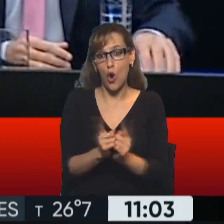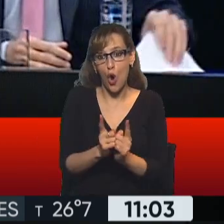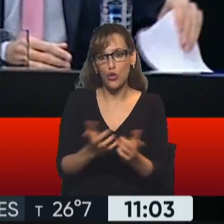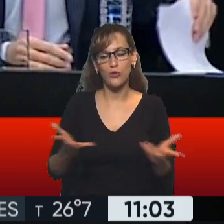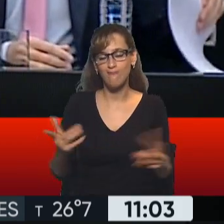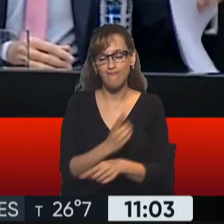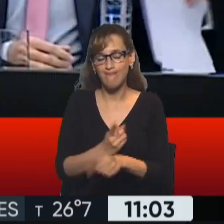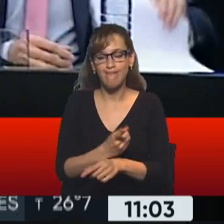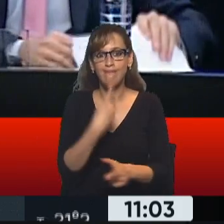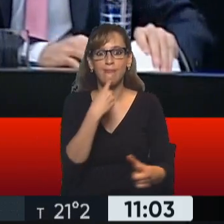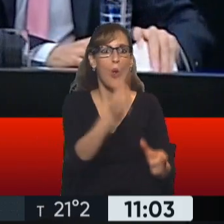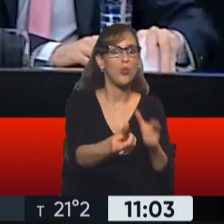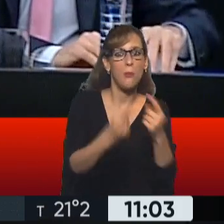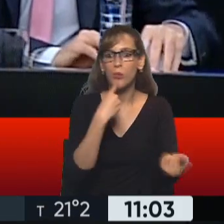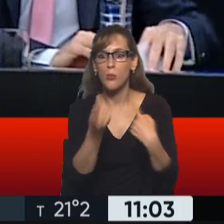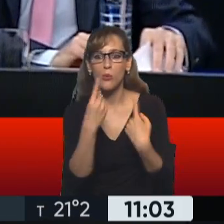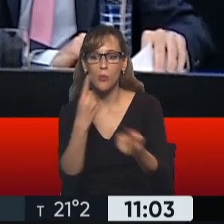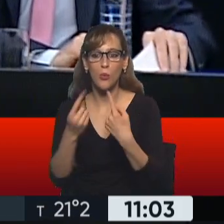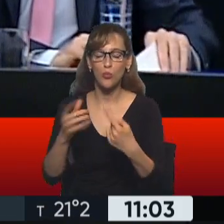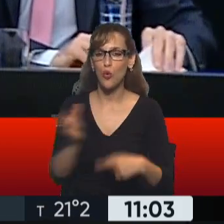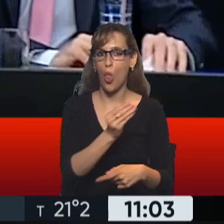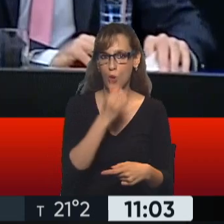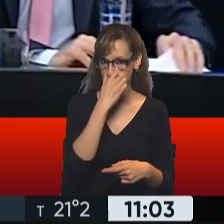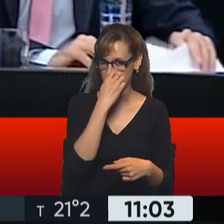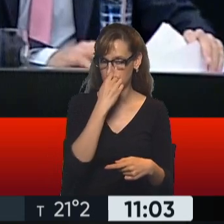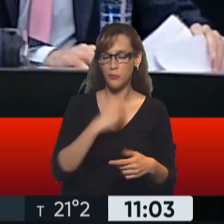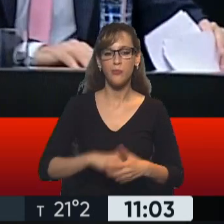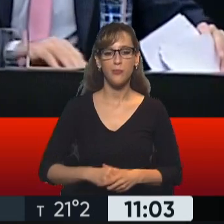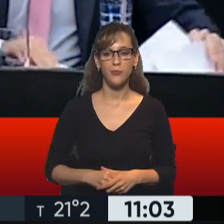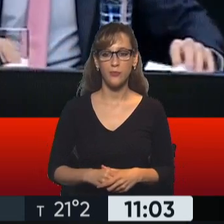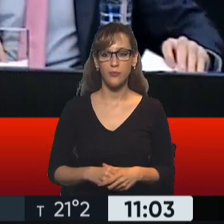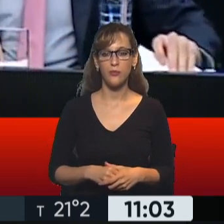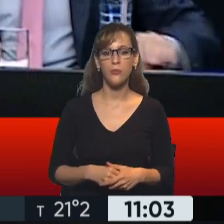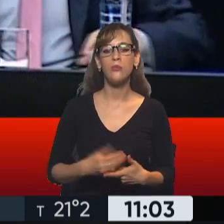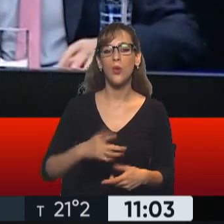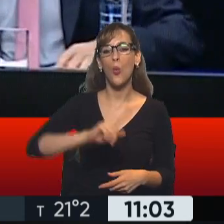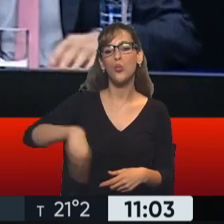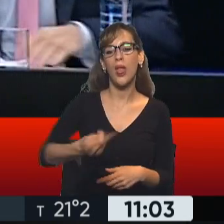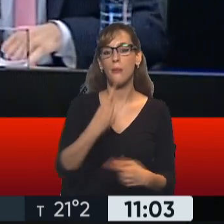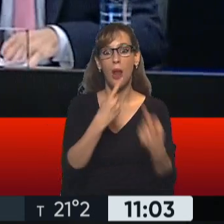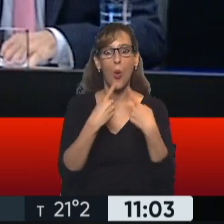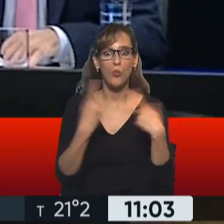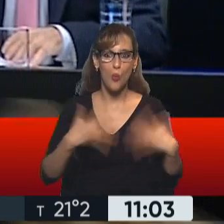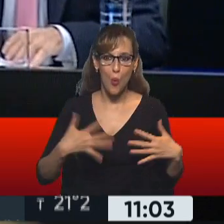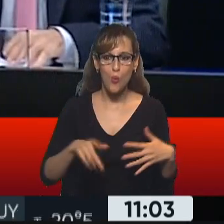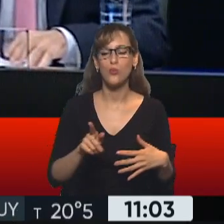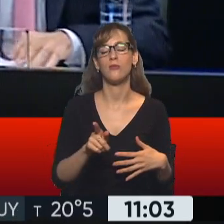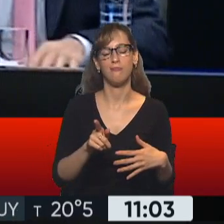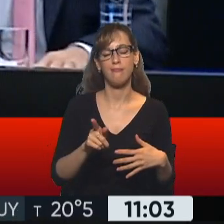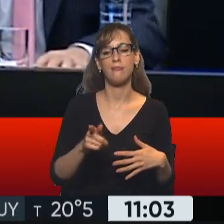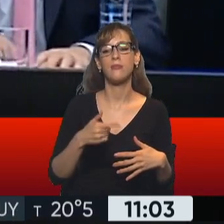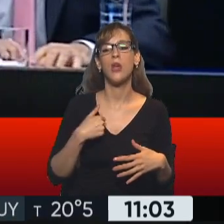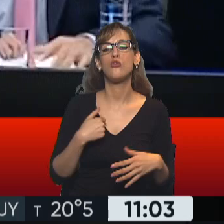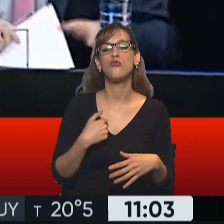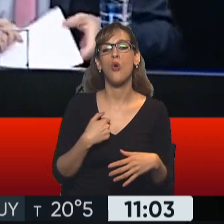satisfacer todas las consultas que seguramente tienen, ¿no es cierto? Yo voy a comenzar por las